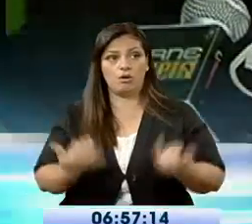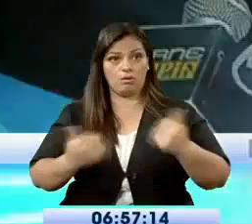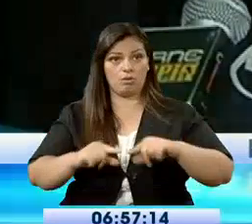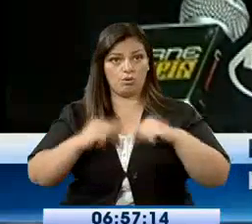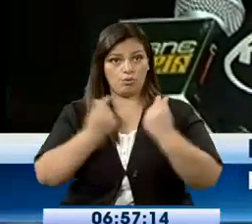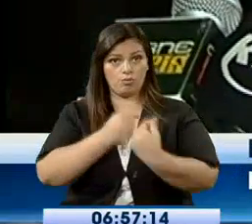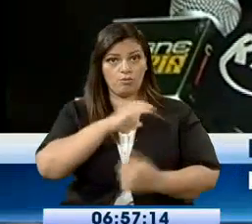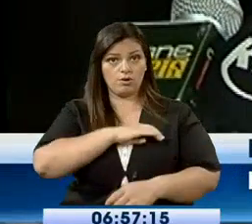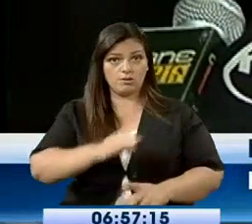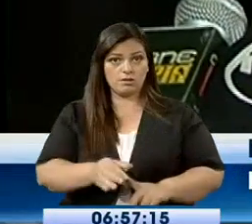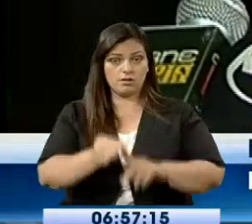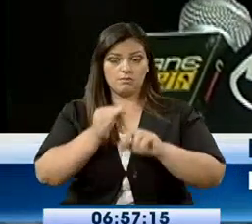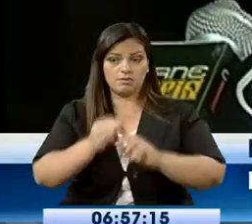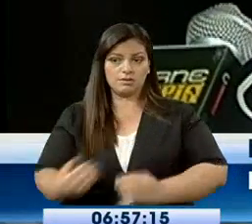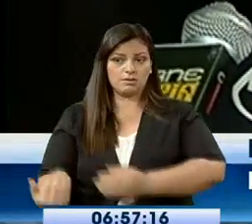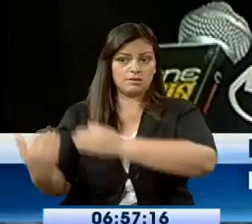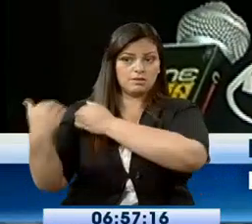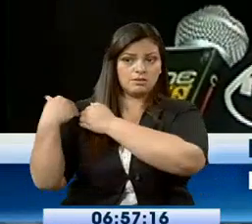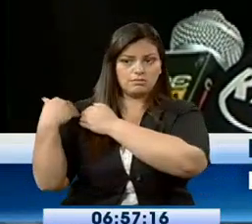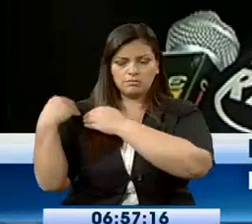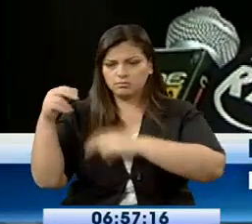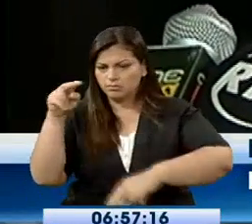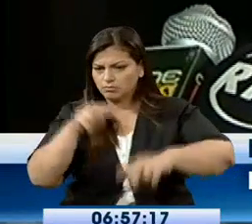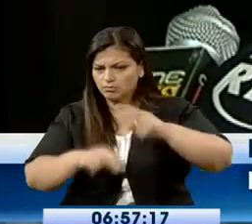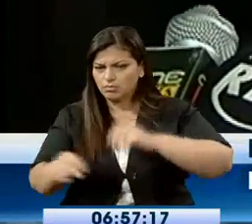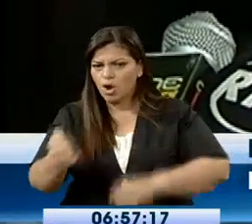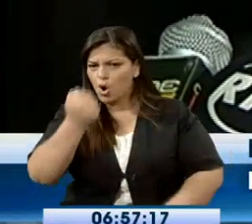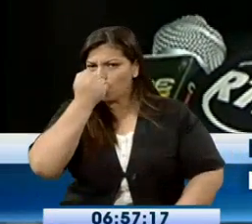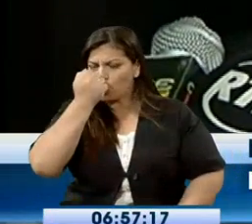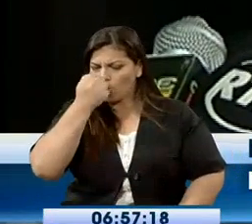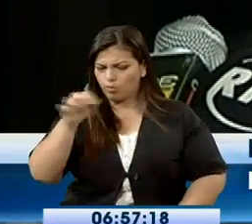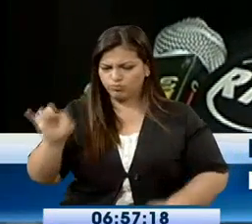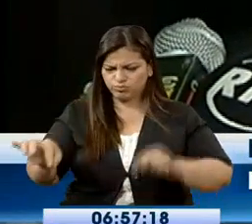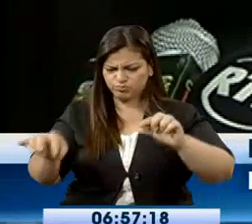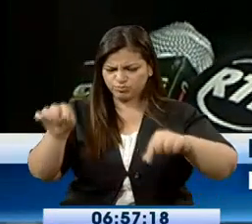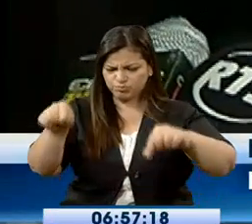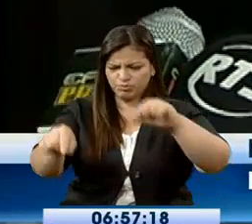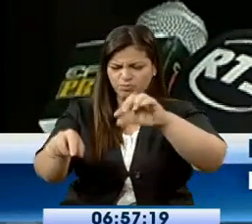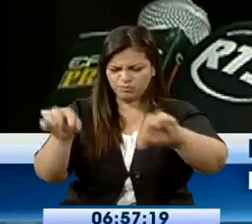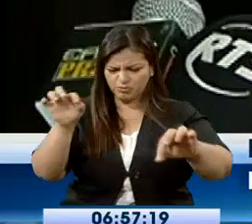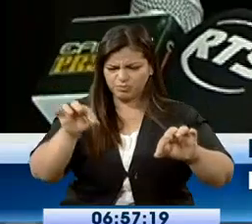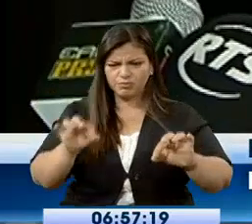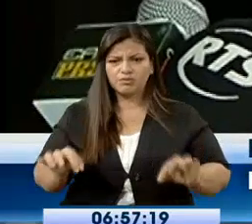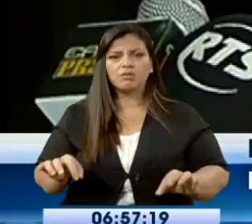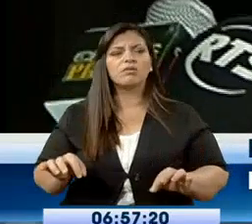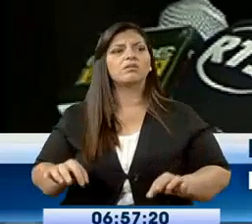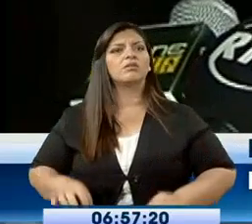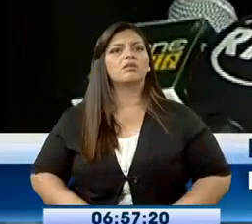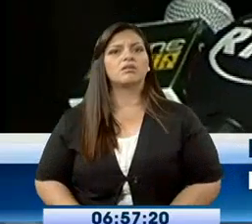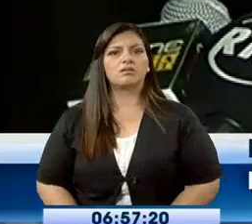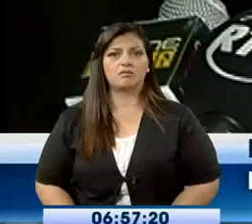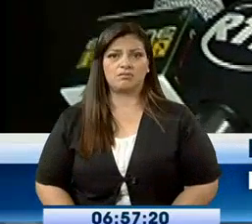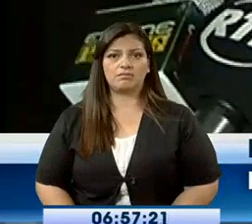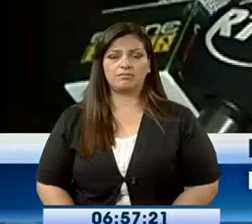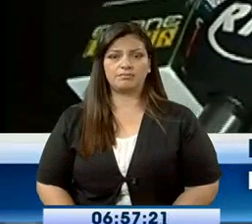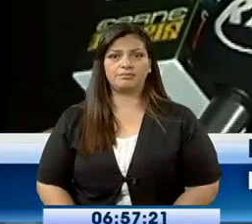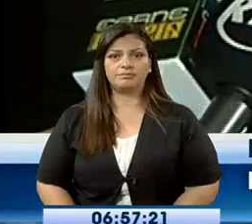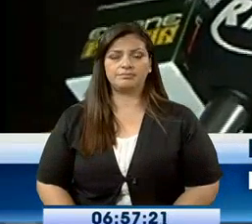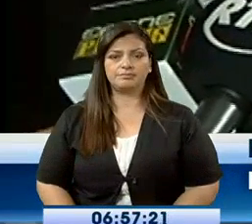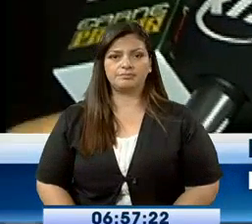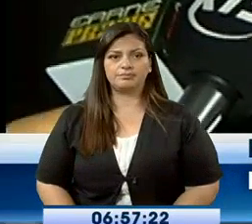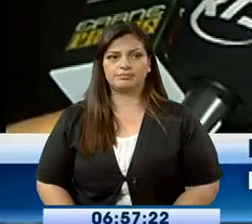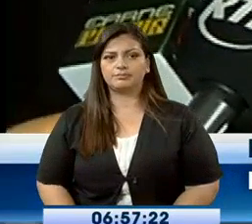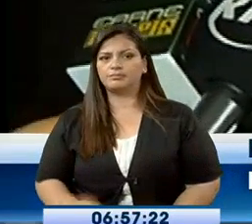de varias máculas de color rojizas. Así mismo se encuentra fijando las prendas de vestir que vestían